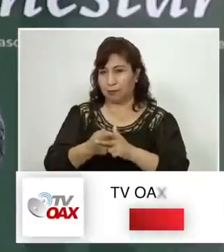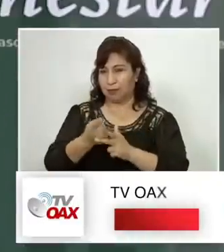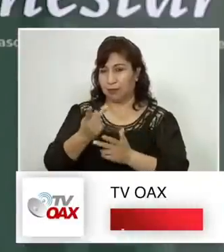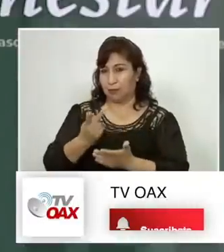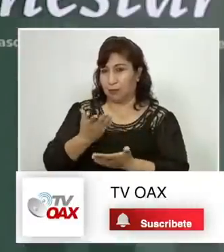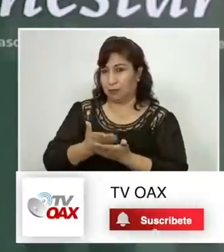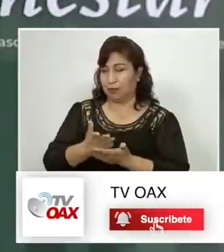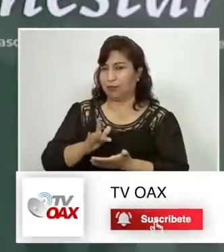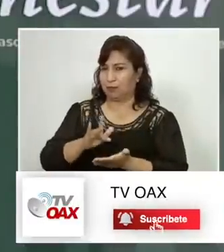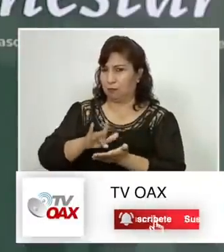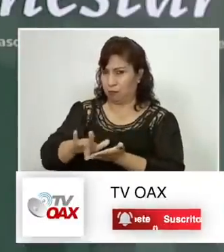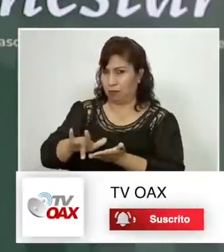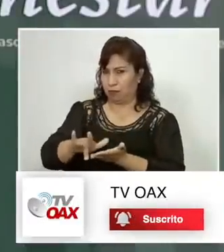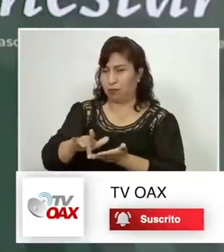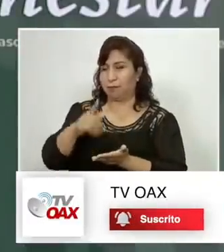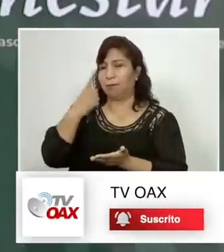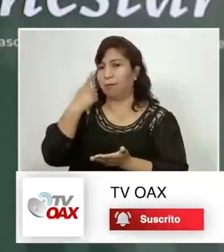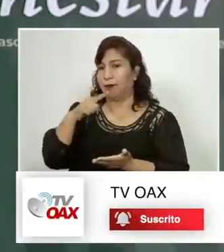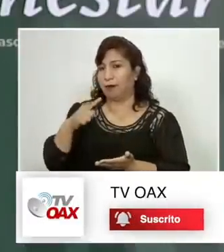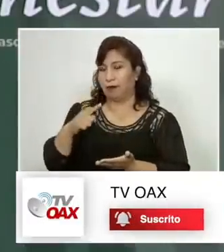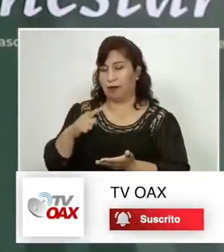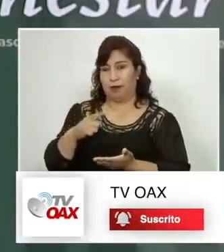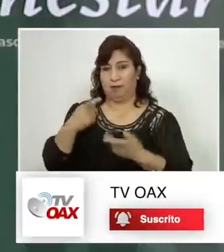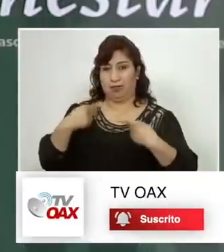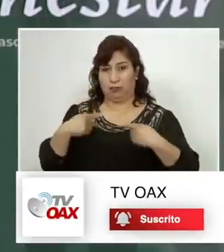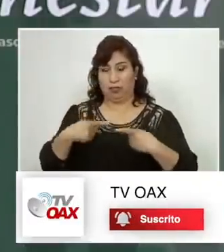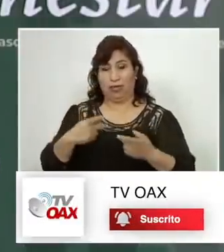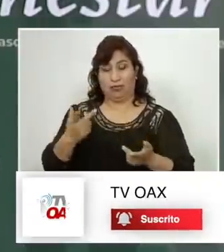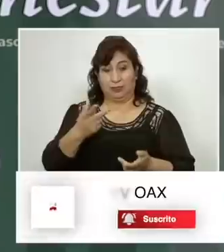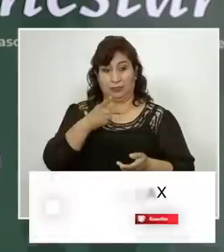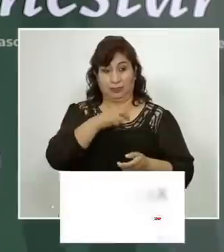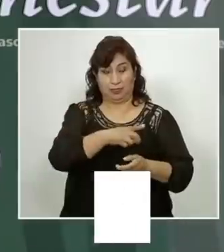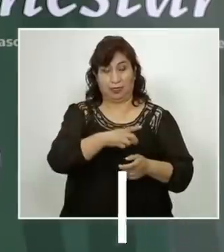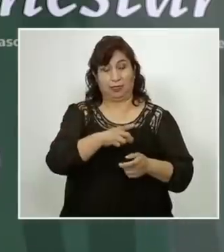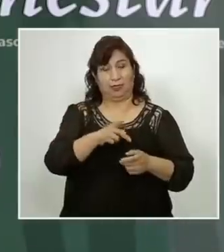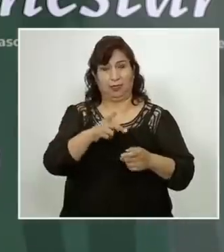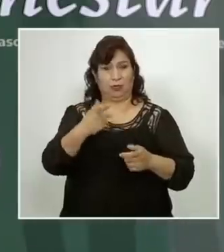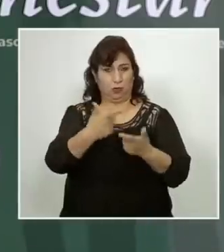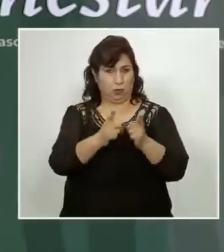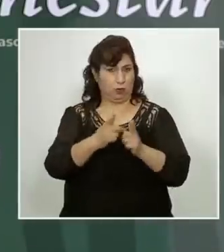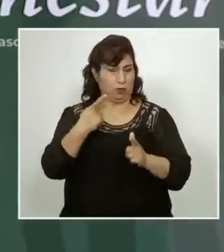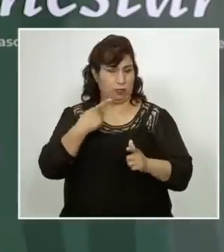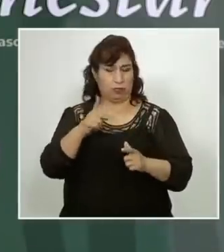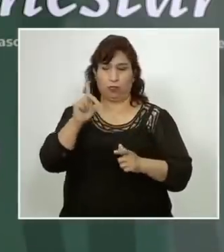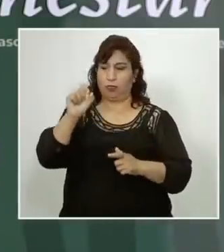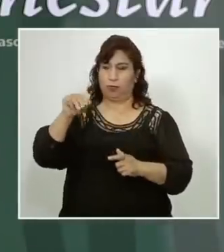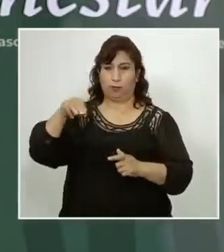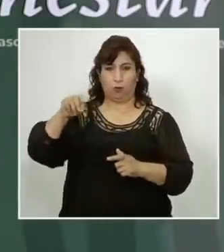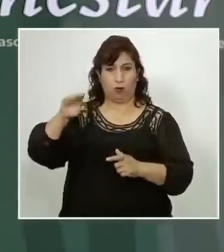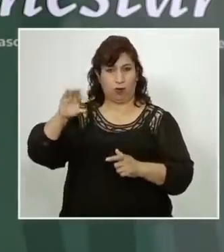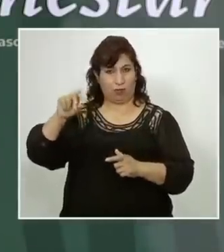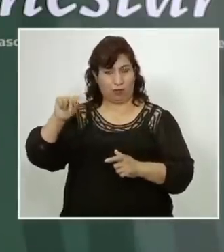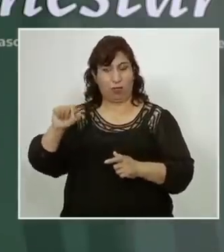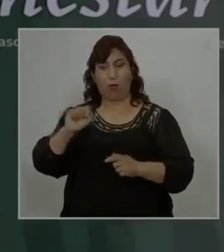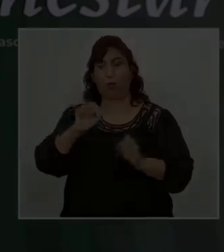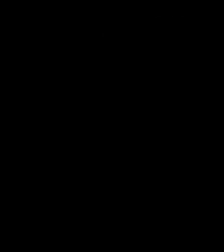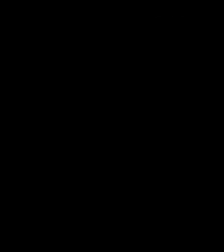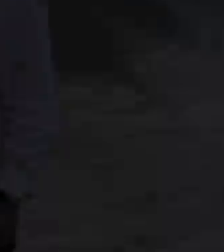apoyada tanto por legisladores del Partido Demócrata como del Partido Republicano.